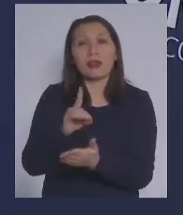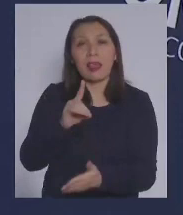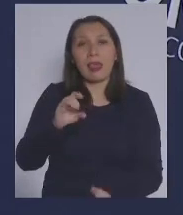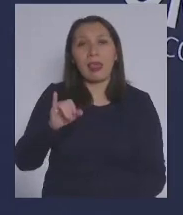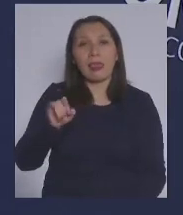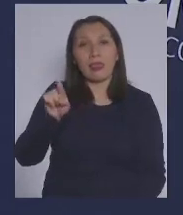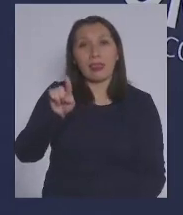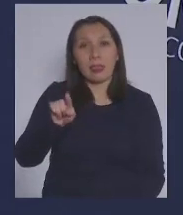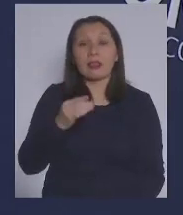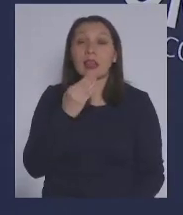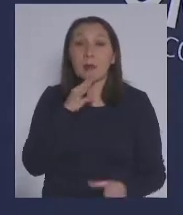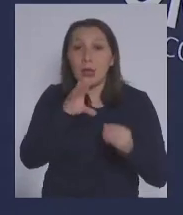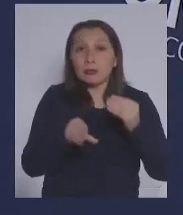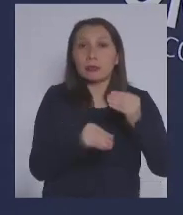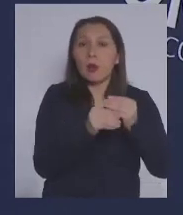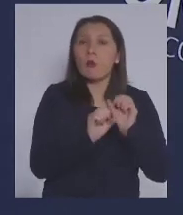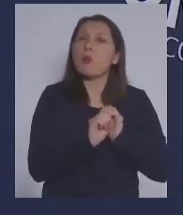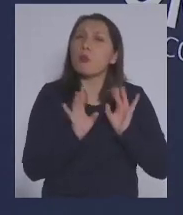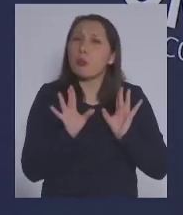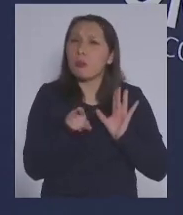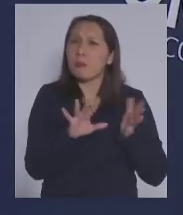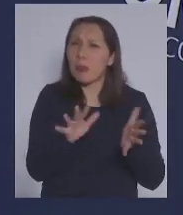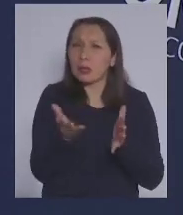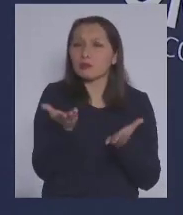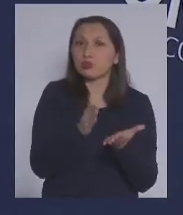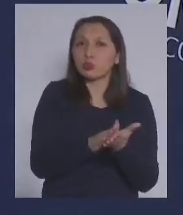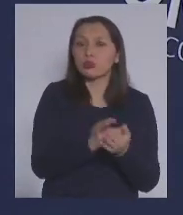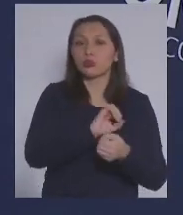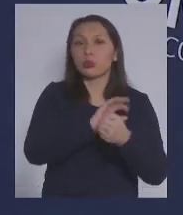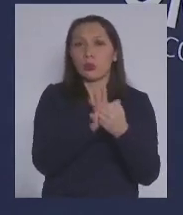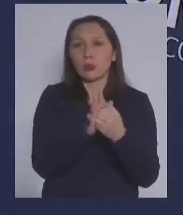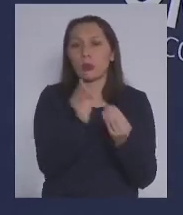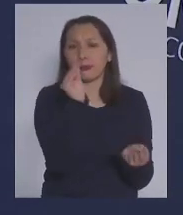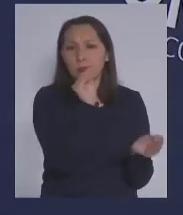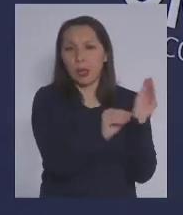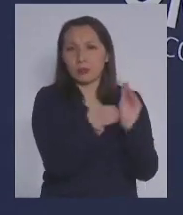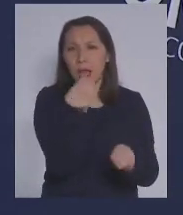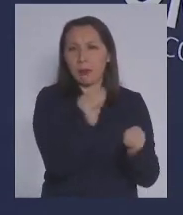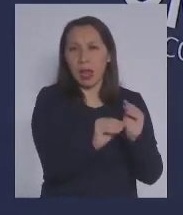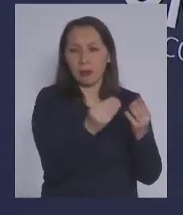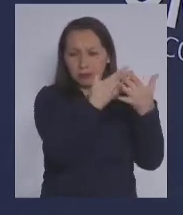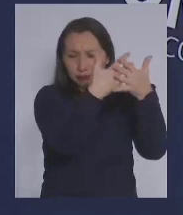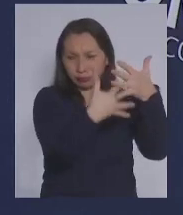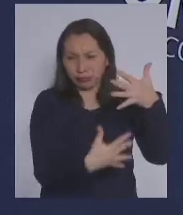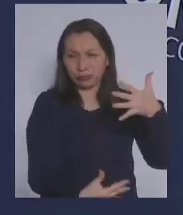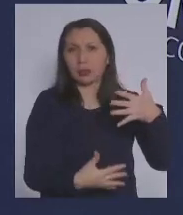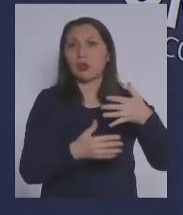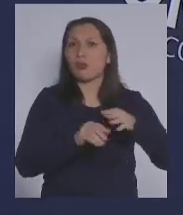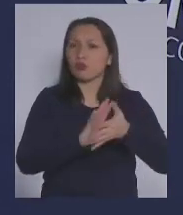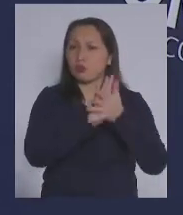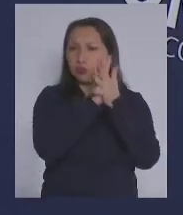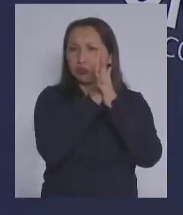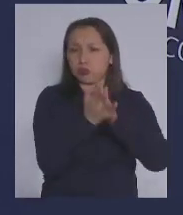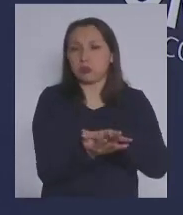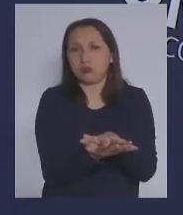estamos informando los fallecidos probables y estamos elaborando para poder tener información